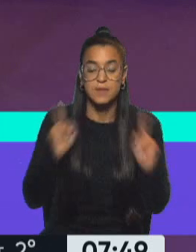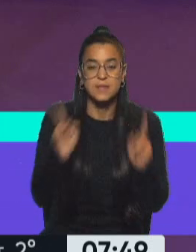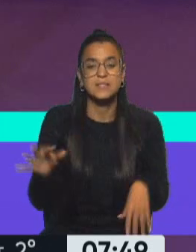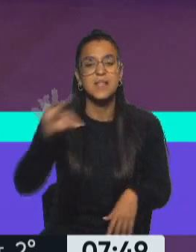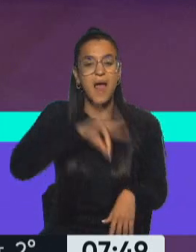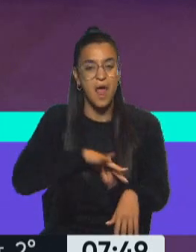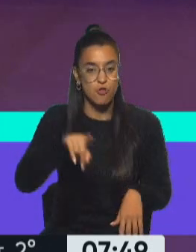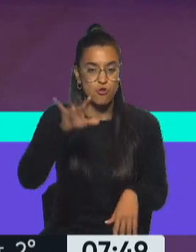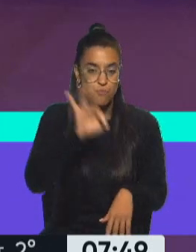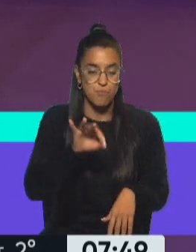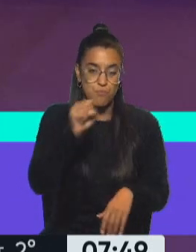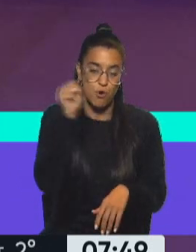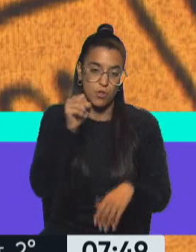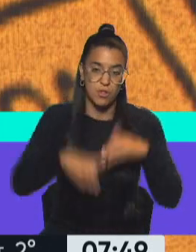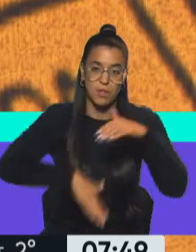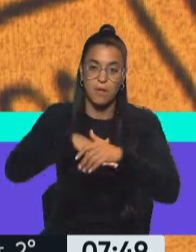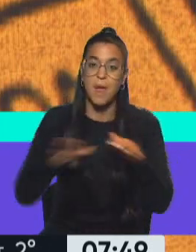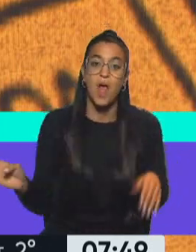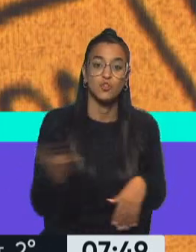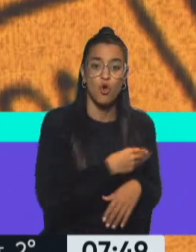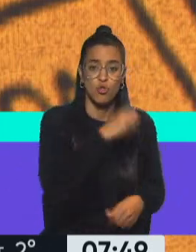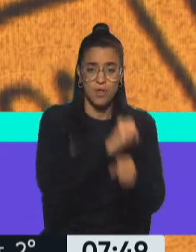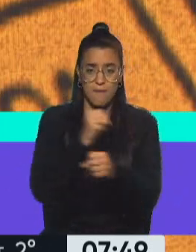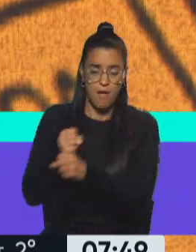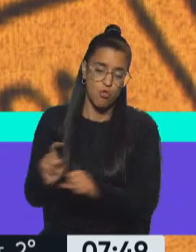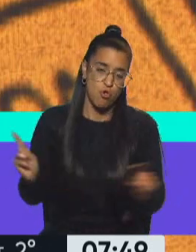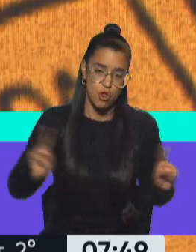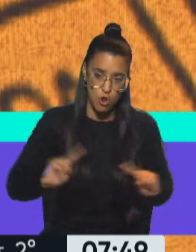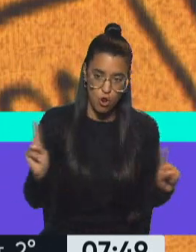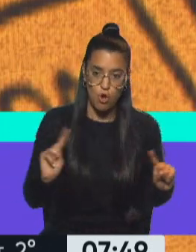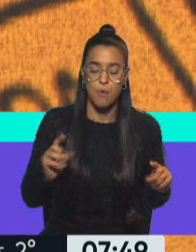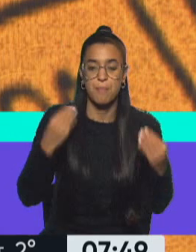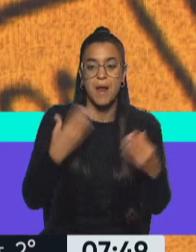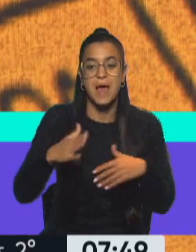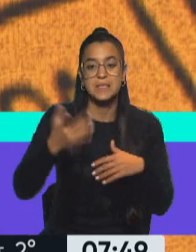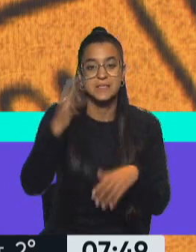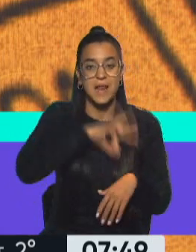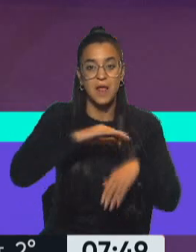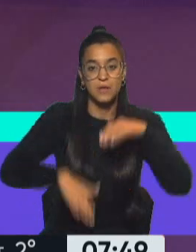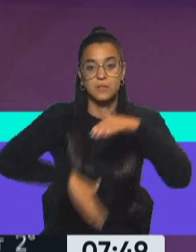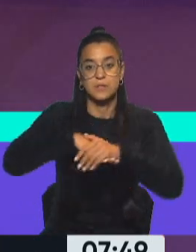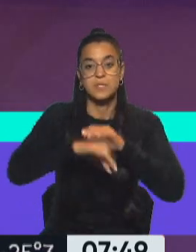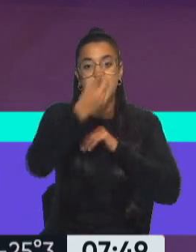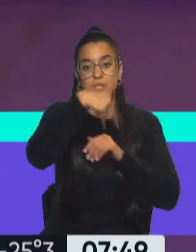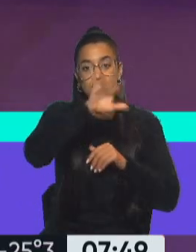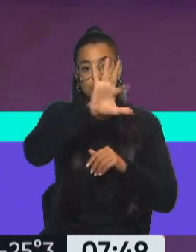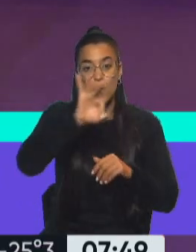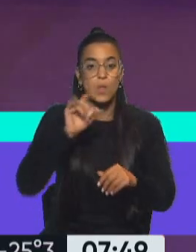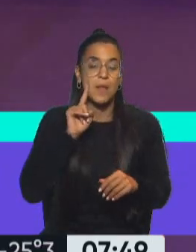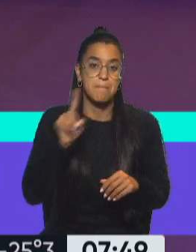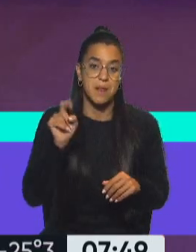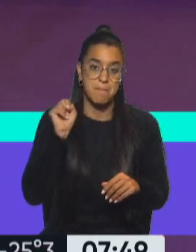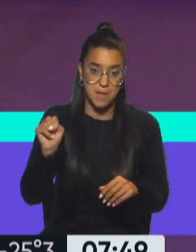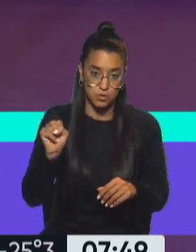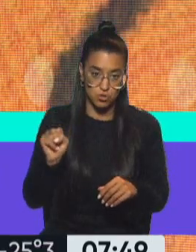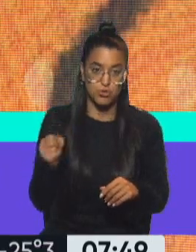salario es importante. No va a ser para todos los trabajadores, sino para salarios de hasta 150.000 pesos.